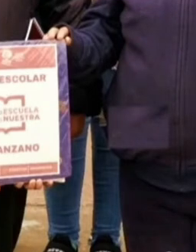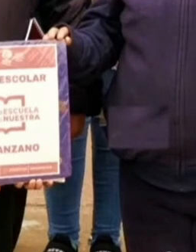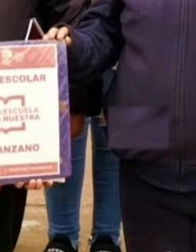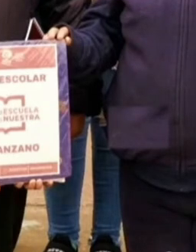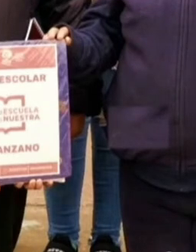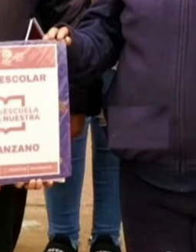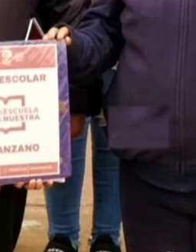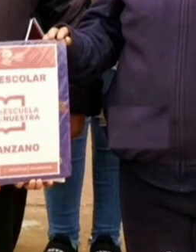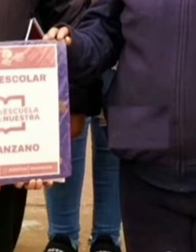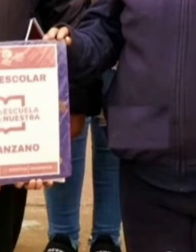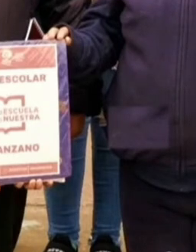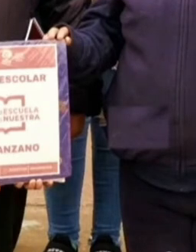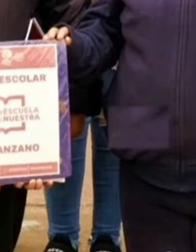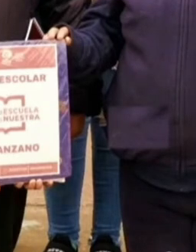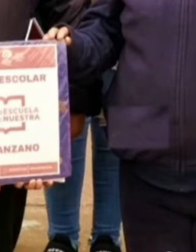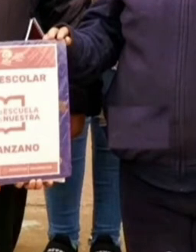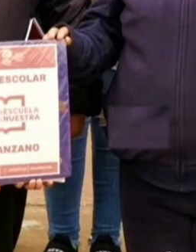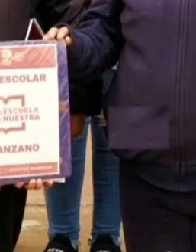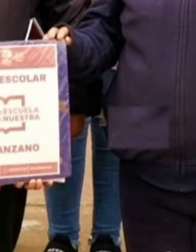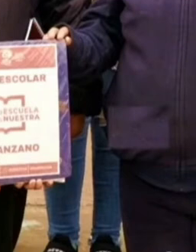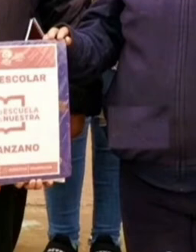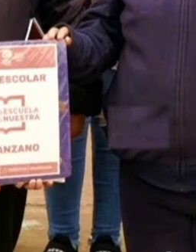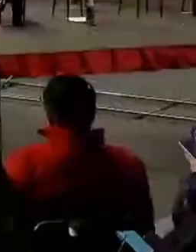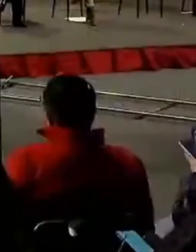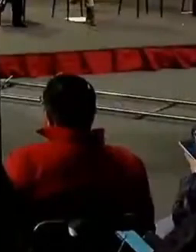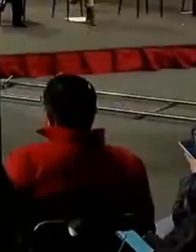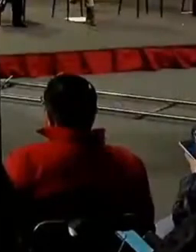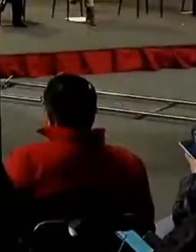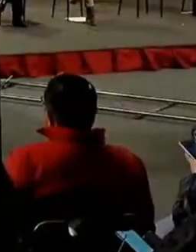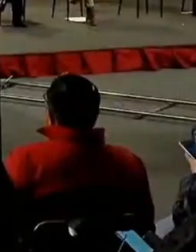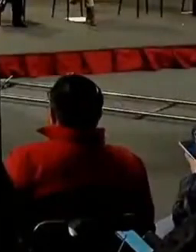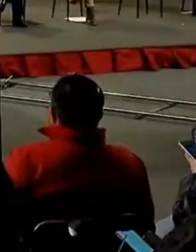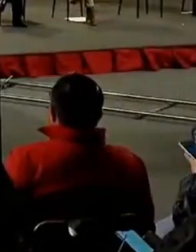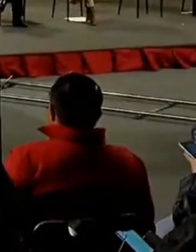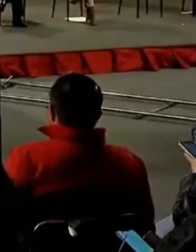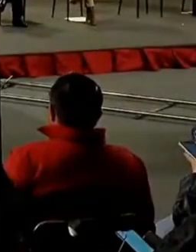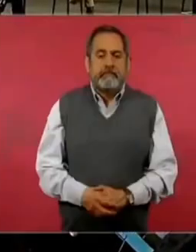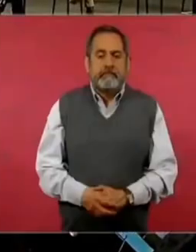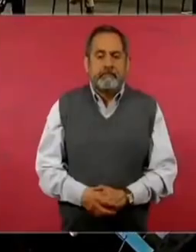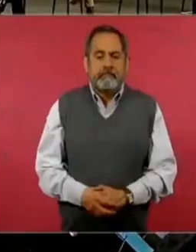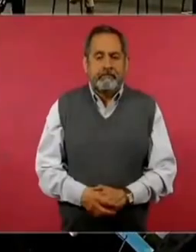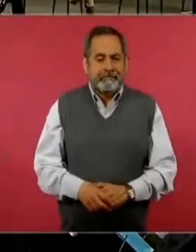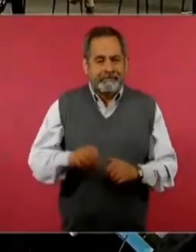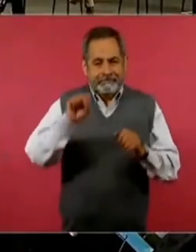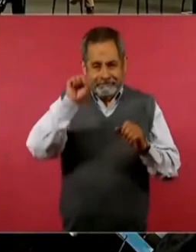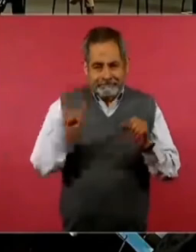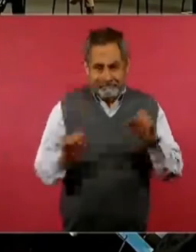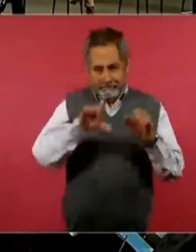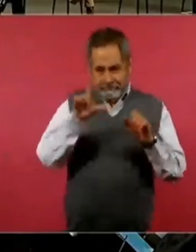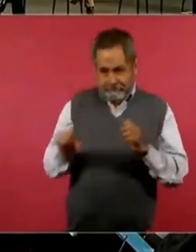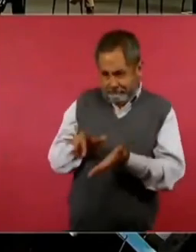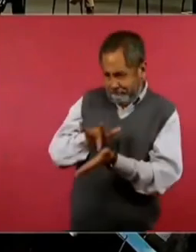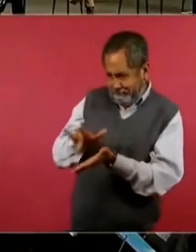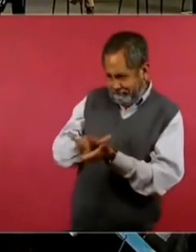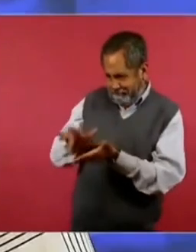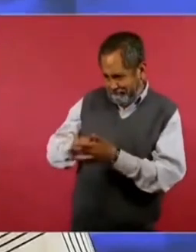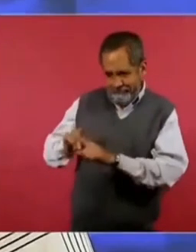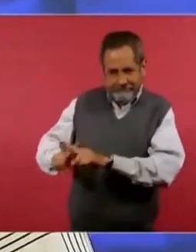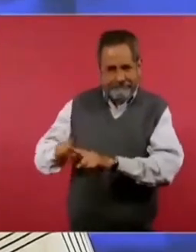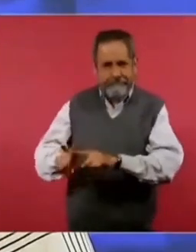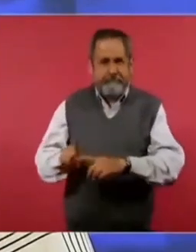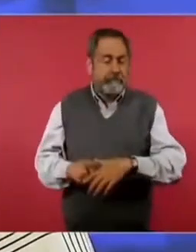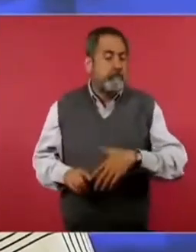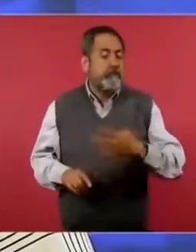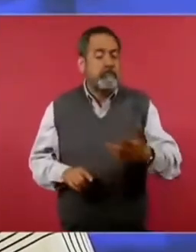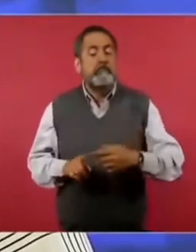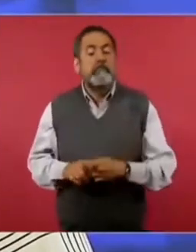planteles destaca entidades como Chiapas, Veracruz, Oaxaca y Guerrero con múltiples apoyos. Otro dato muy relevante es